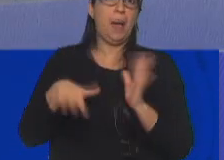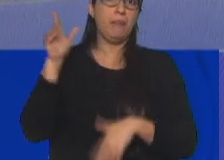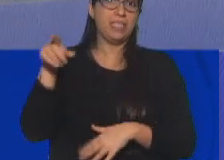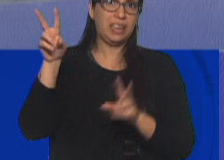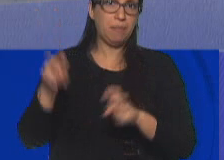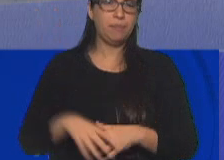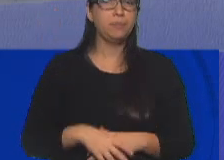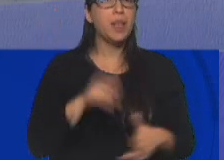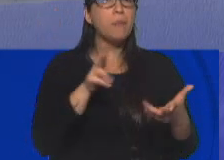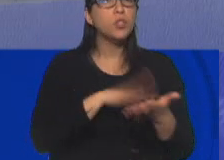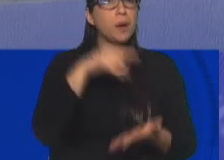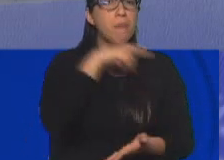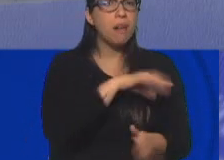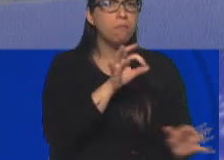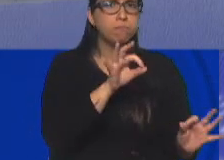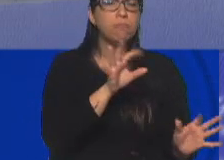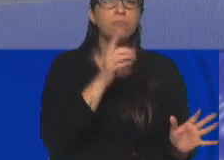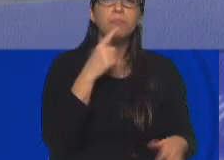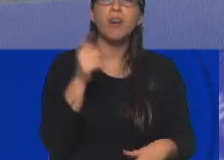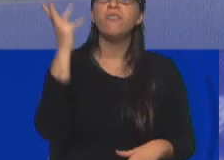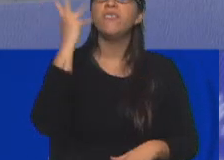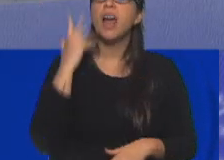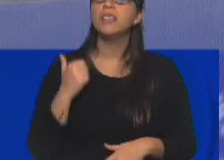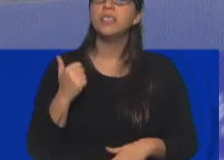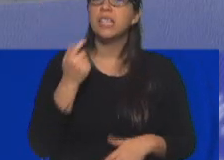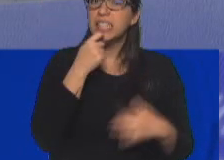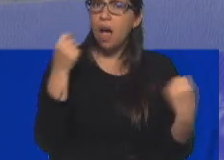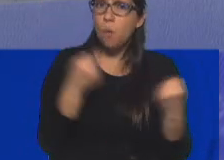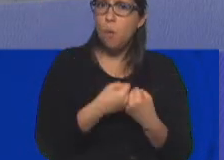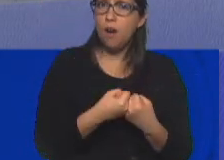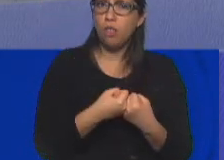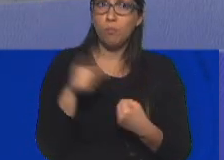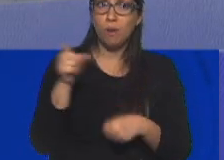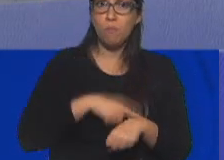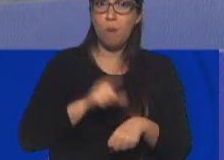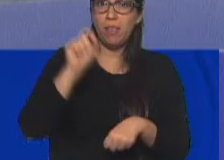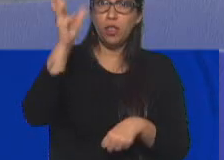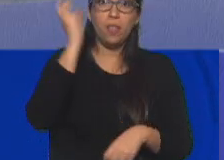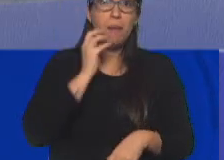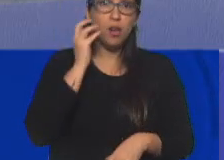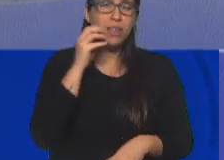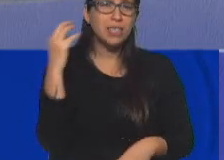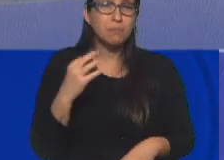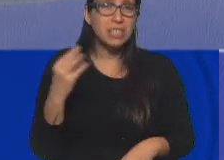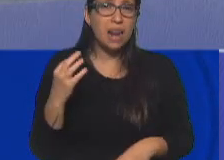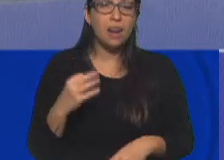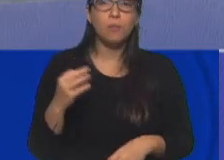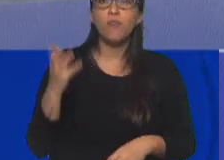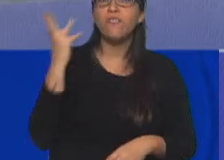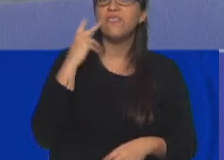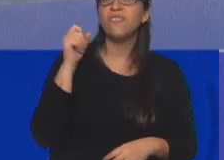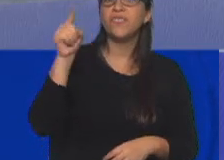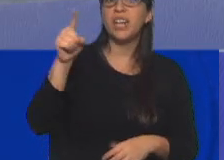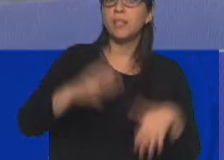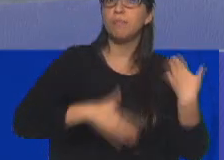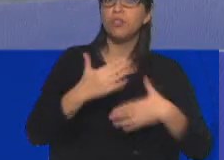de Alemania. ¿Qué podría pasar en Francia con el acuerdo, en un momento tan particular para Macron? Francia pasa por un proceso